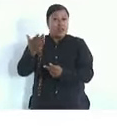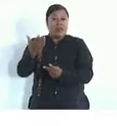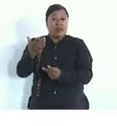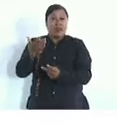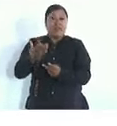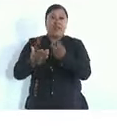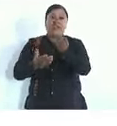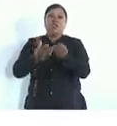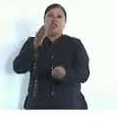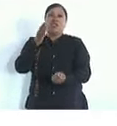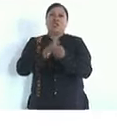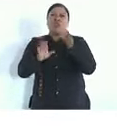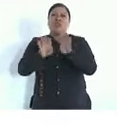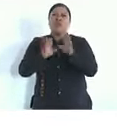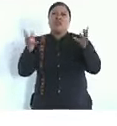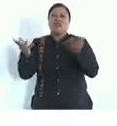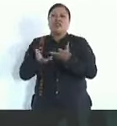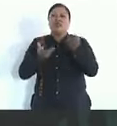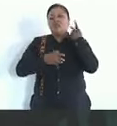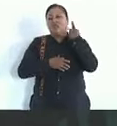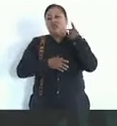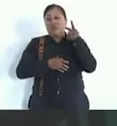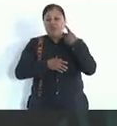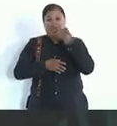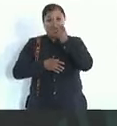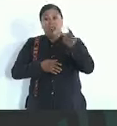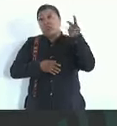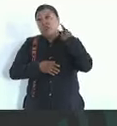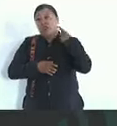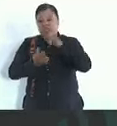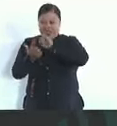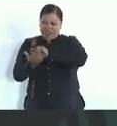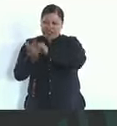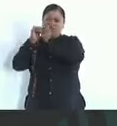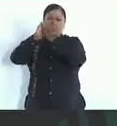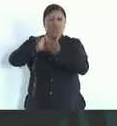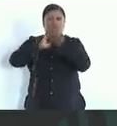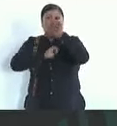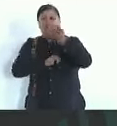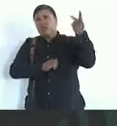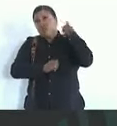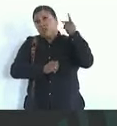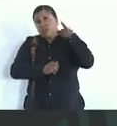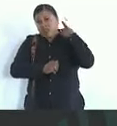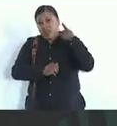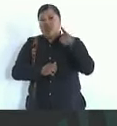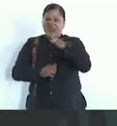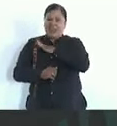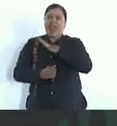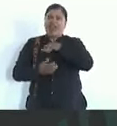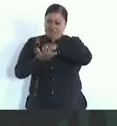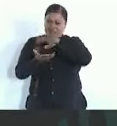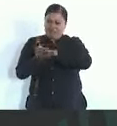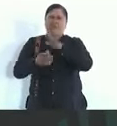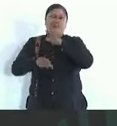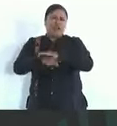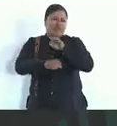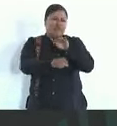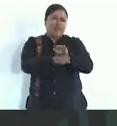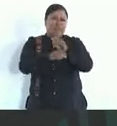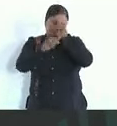una nueva forma de hacer política, una política transformadora, una política que dará contenido y sustento al